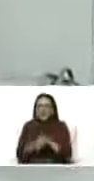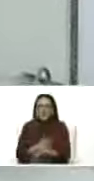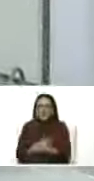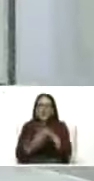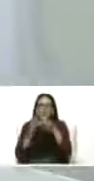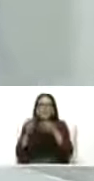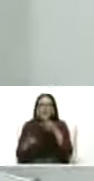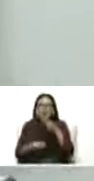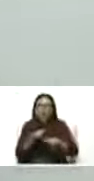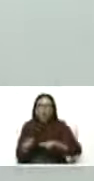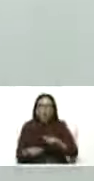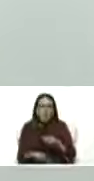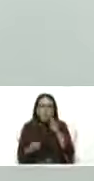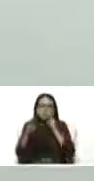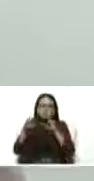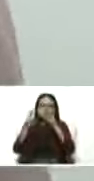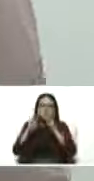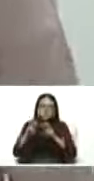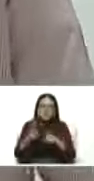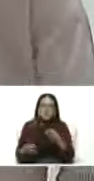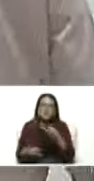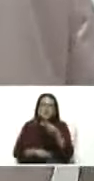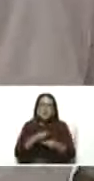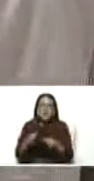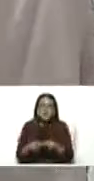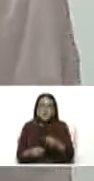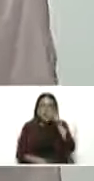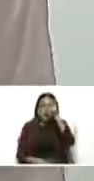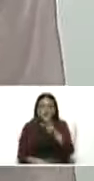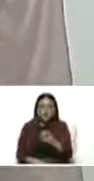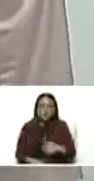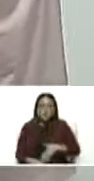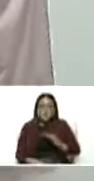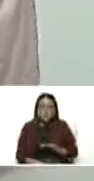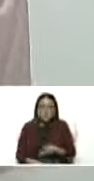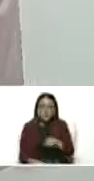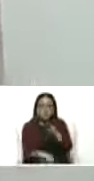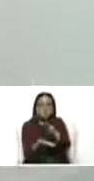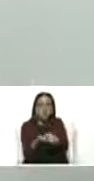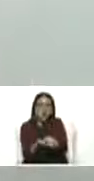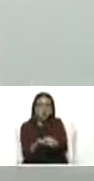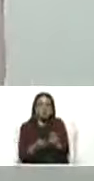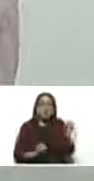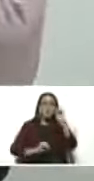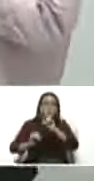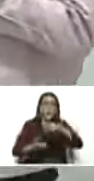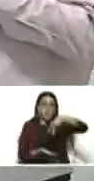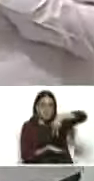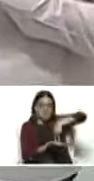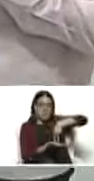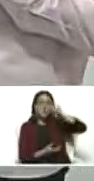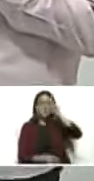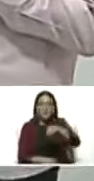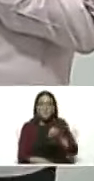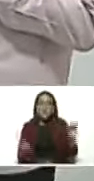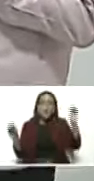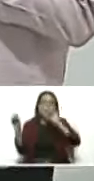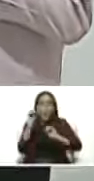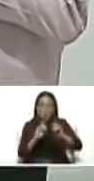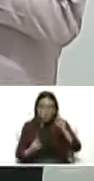¿Ah? Donde el paciente puede estar acostado o de pie o en silla de ruedas